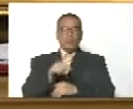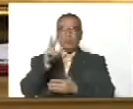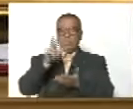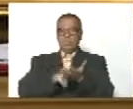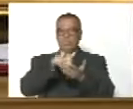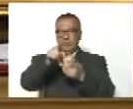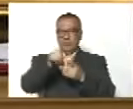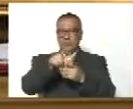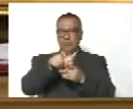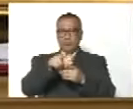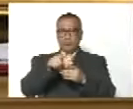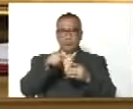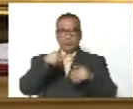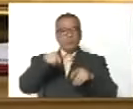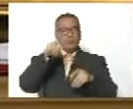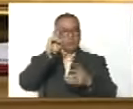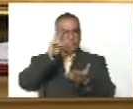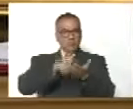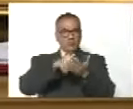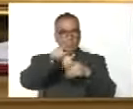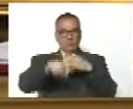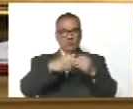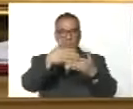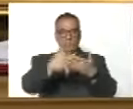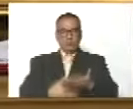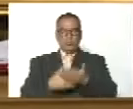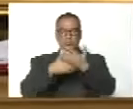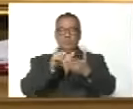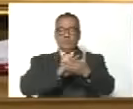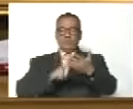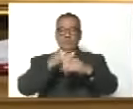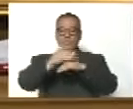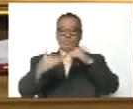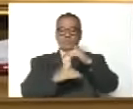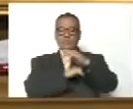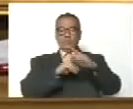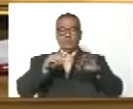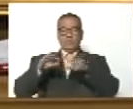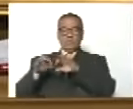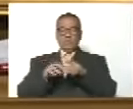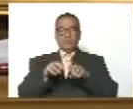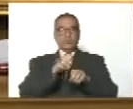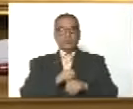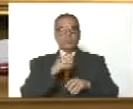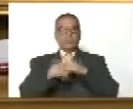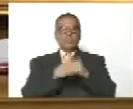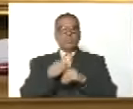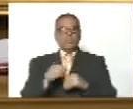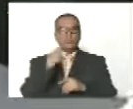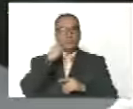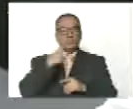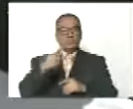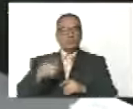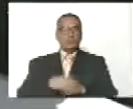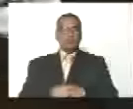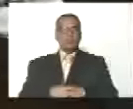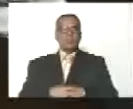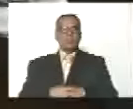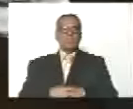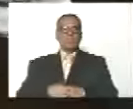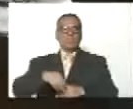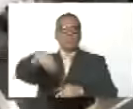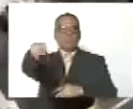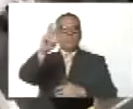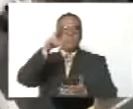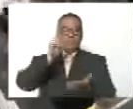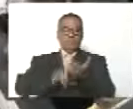favor del proyecto de acta presentado, leído por el subsecretario, sírvanse a manifestarlo con la señal de costumbre. Queda